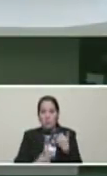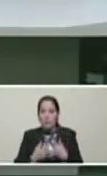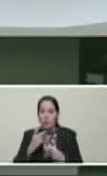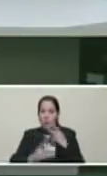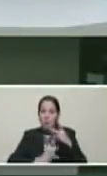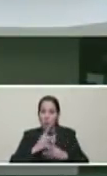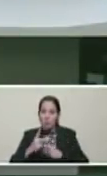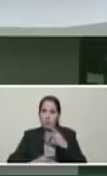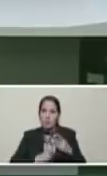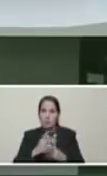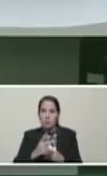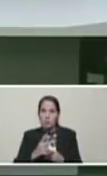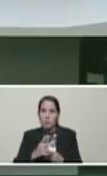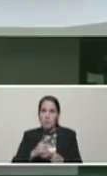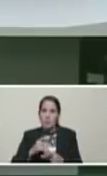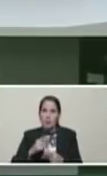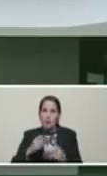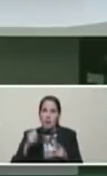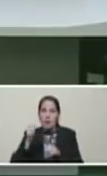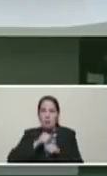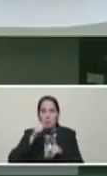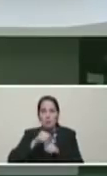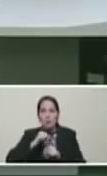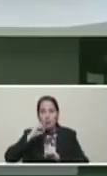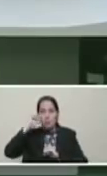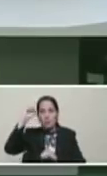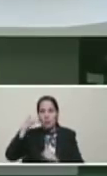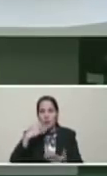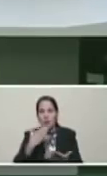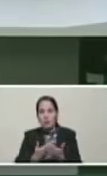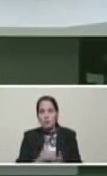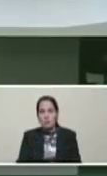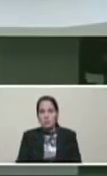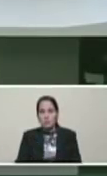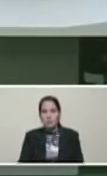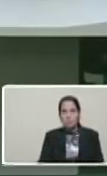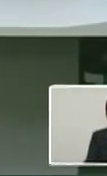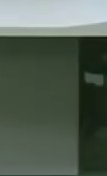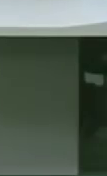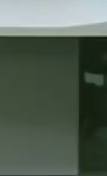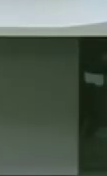productivo en batalla y en victoria muchas gracias